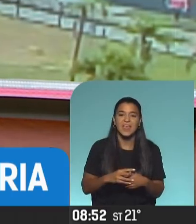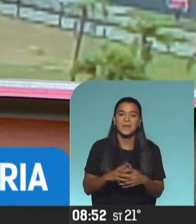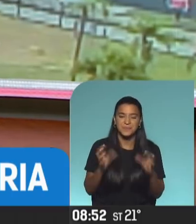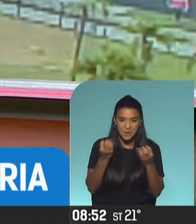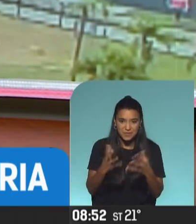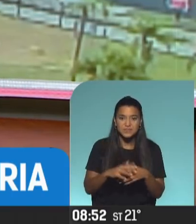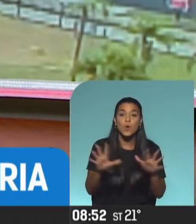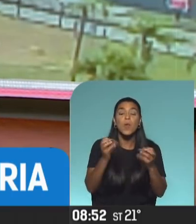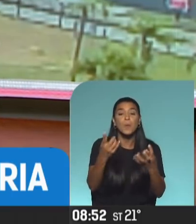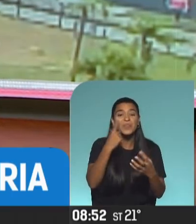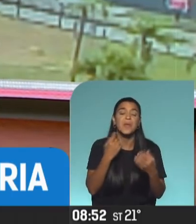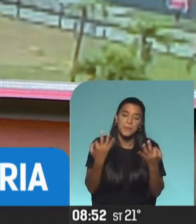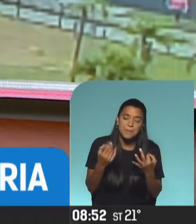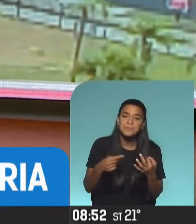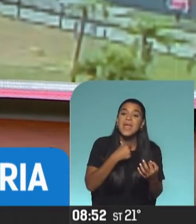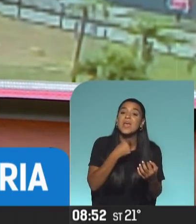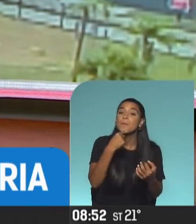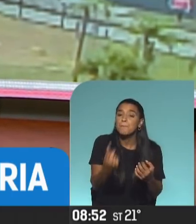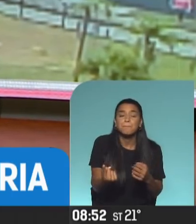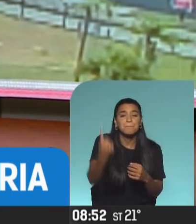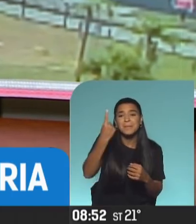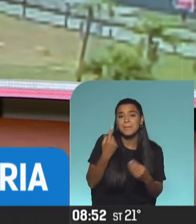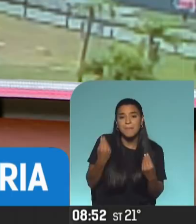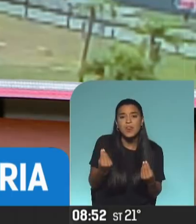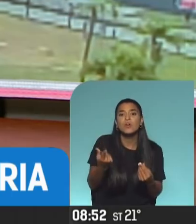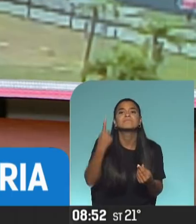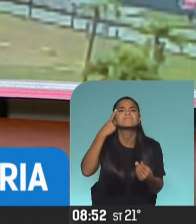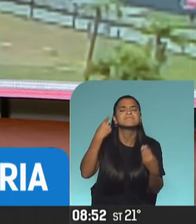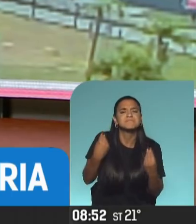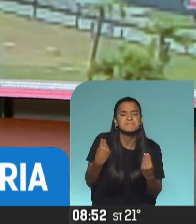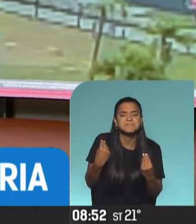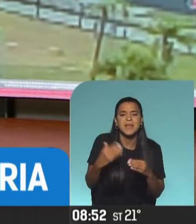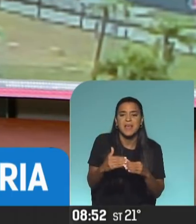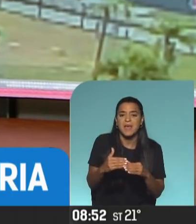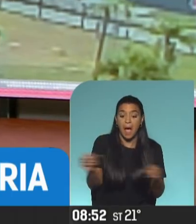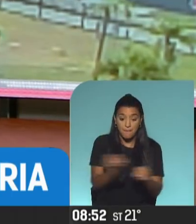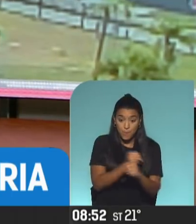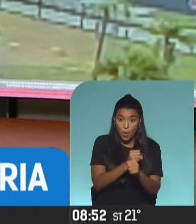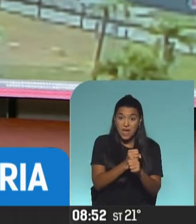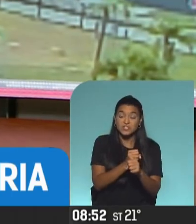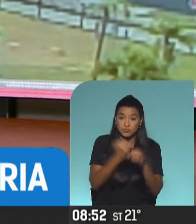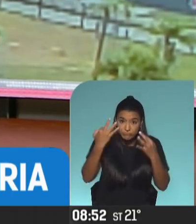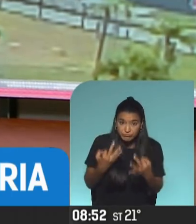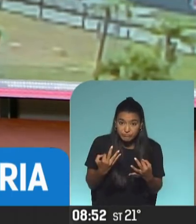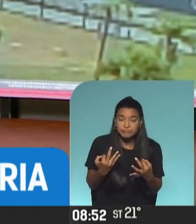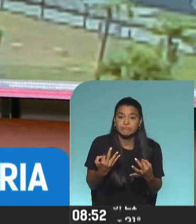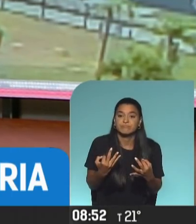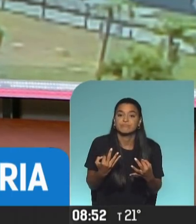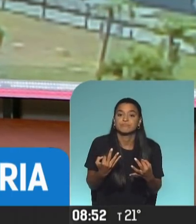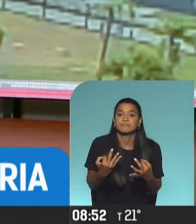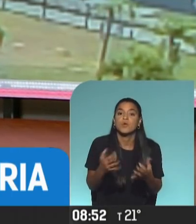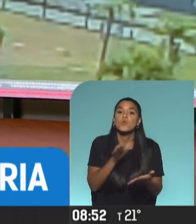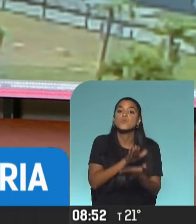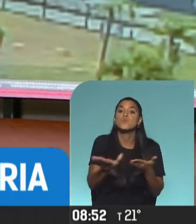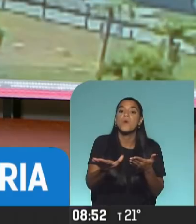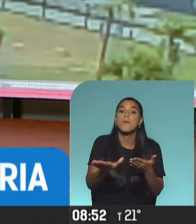estás? muy buenos días. Bien, bueno, consultarle en primer lugar la apreciación después de lo que ha sido la aprobación justamente de la